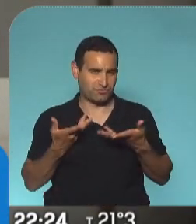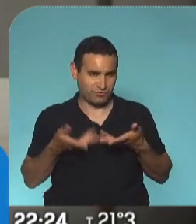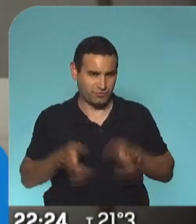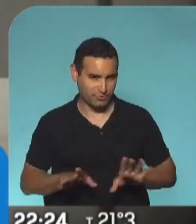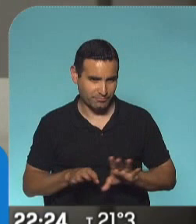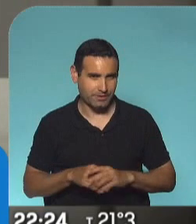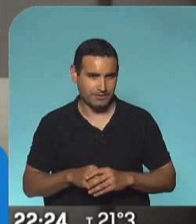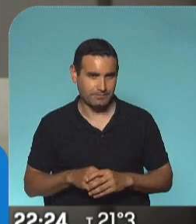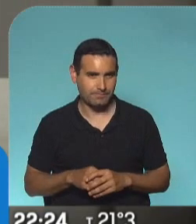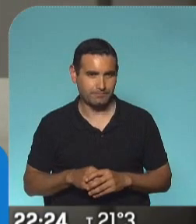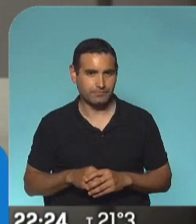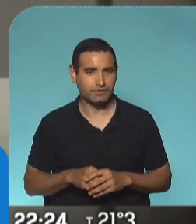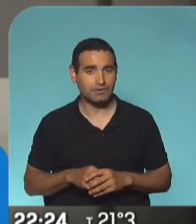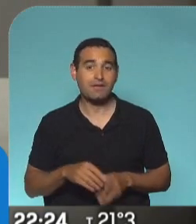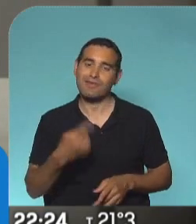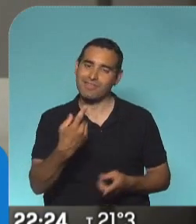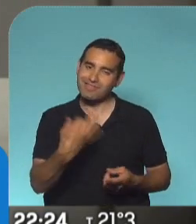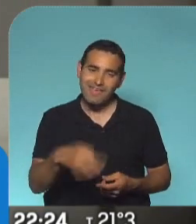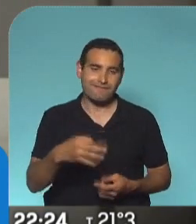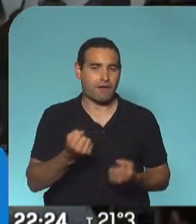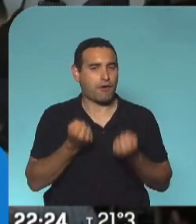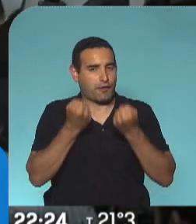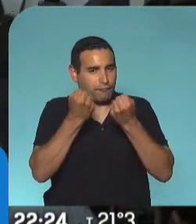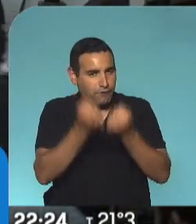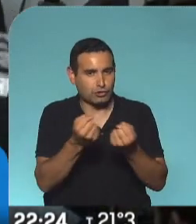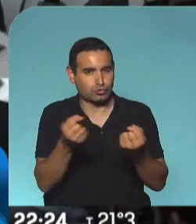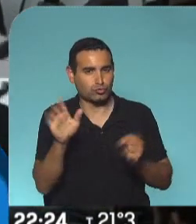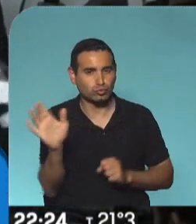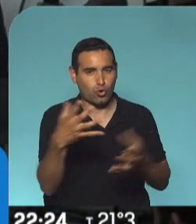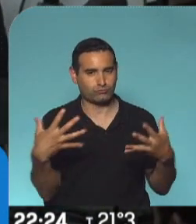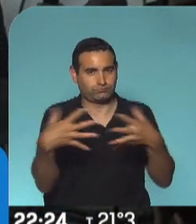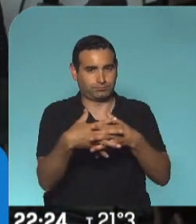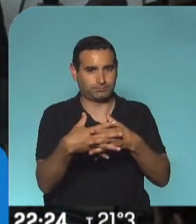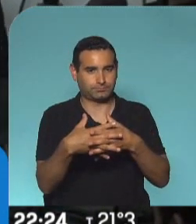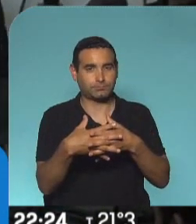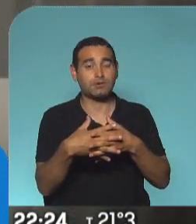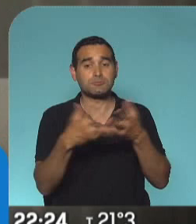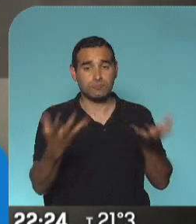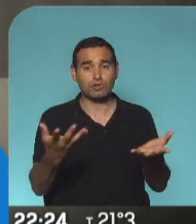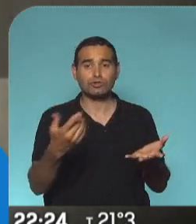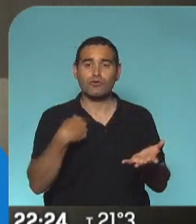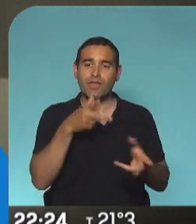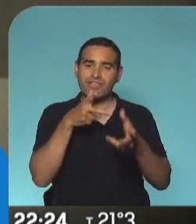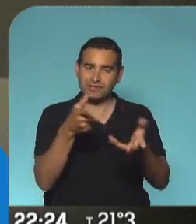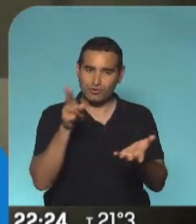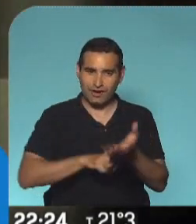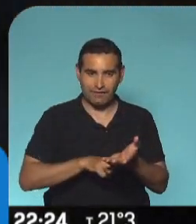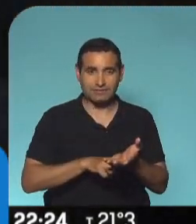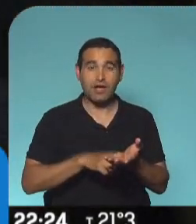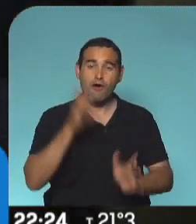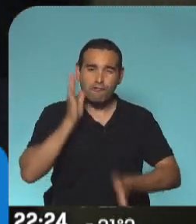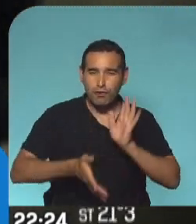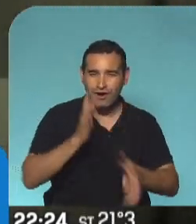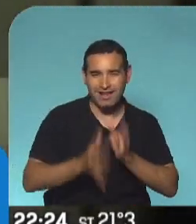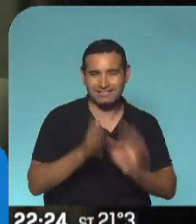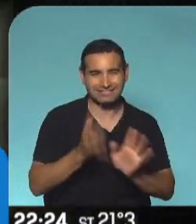their normal life, and this requires the concerted efforts of every one of us. So, as I have said repeatedly,